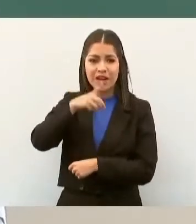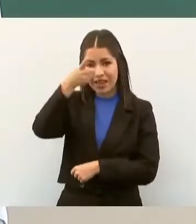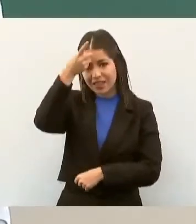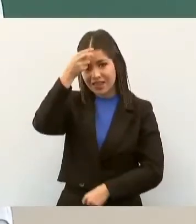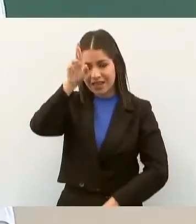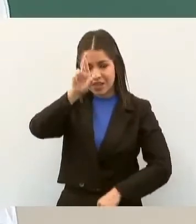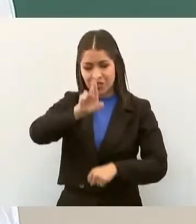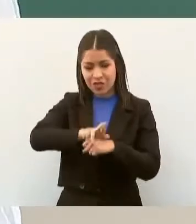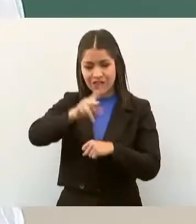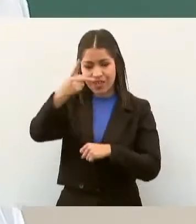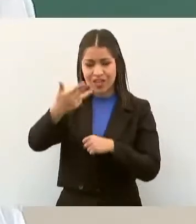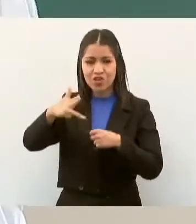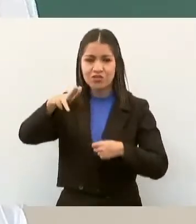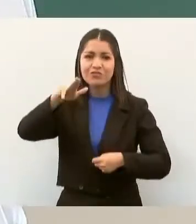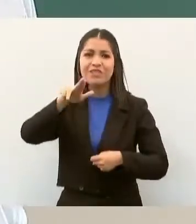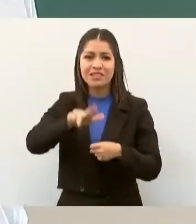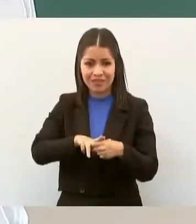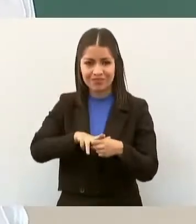del hospital.